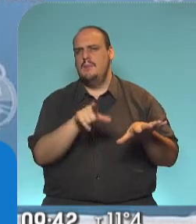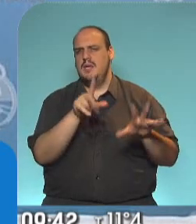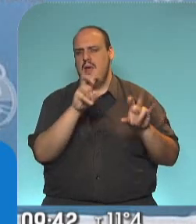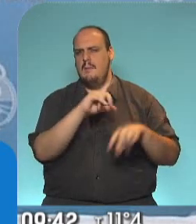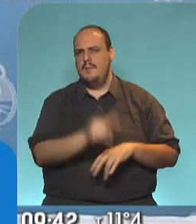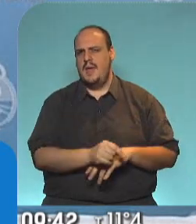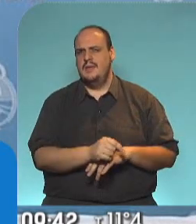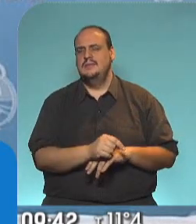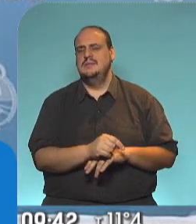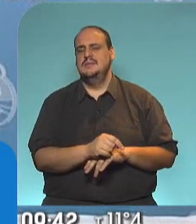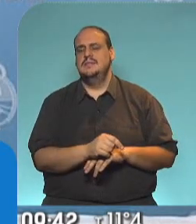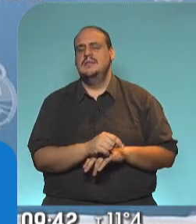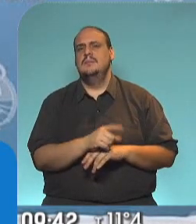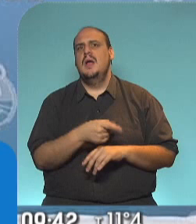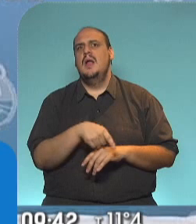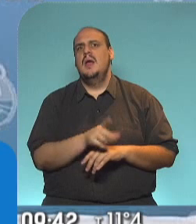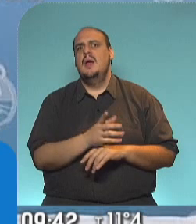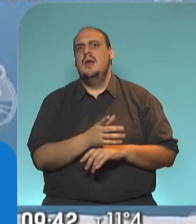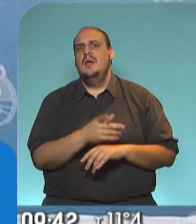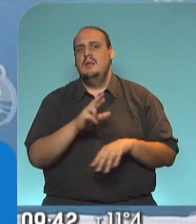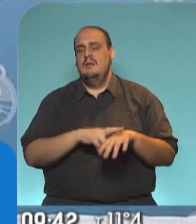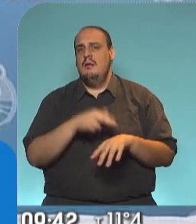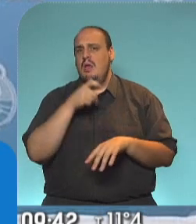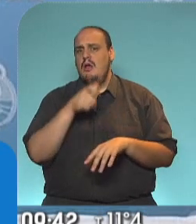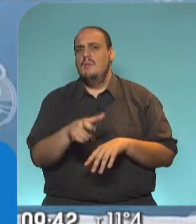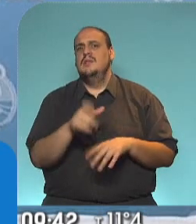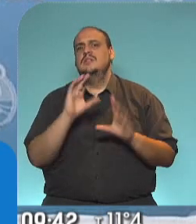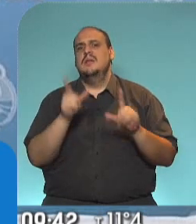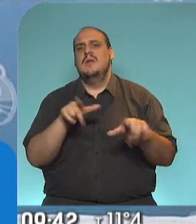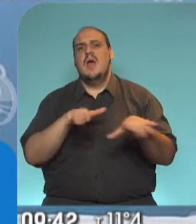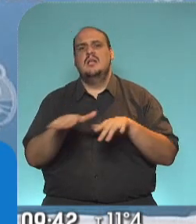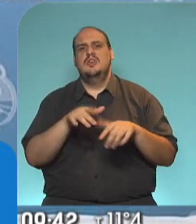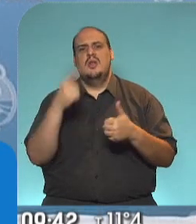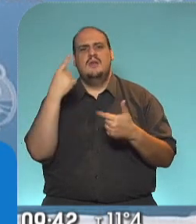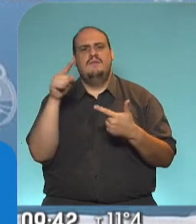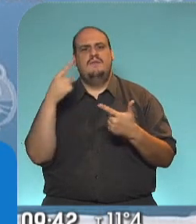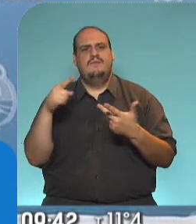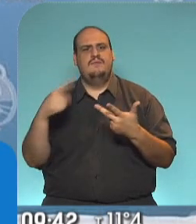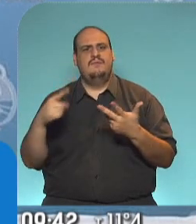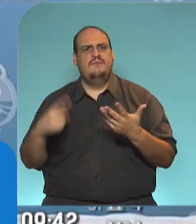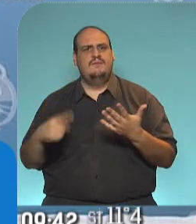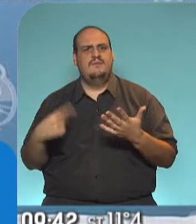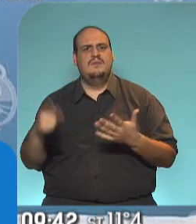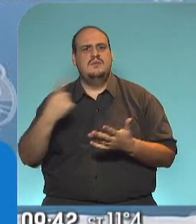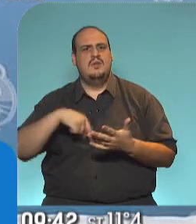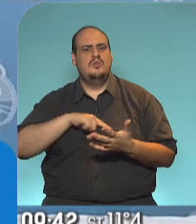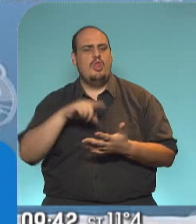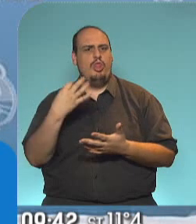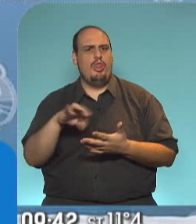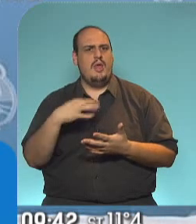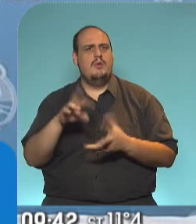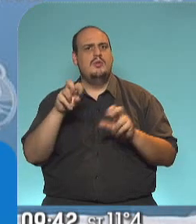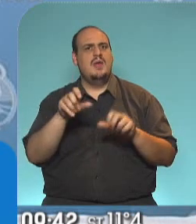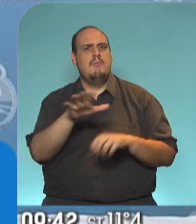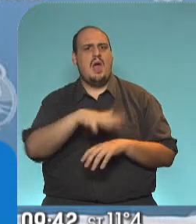poner en énfasis las recomendaciones y las diferentes acciones que deben implementar en cada una de las